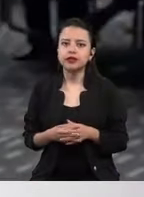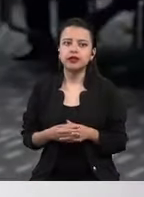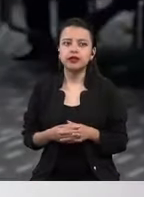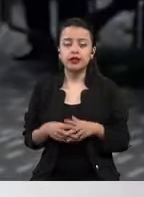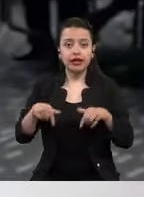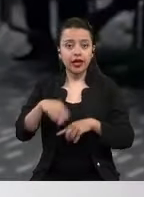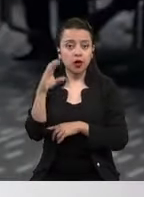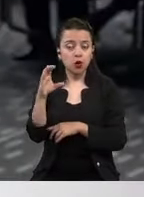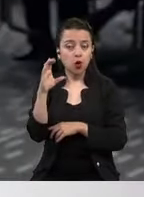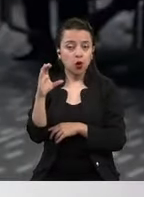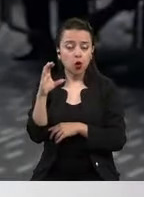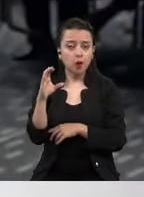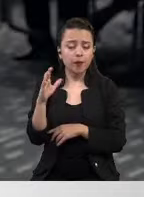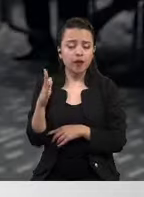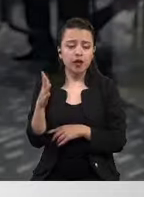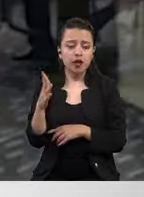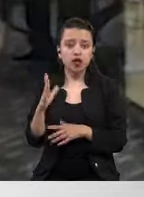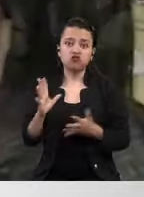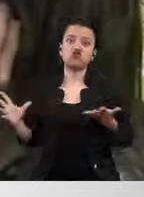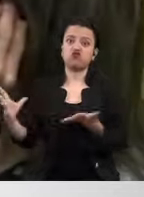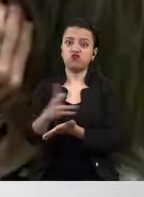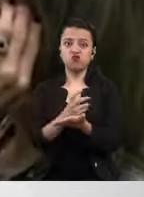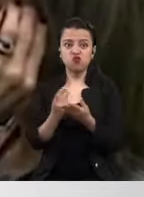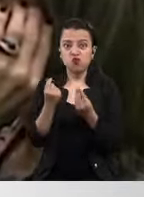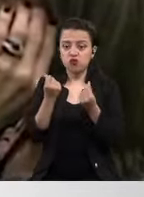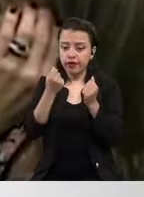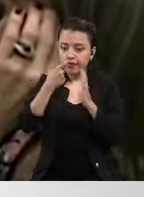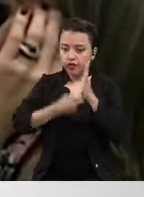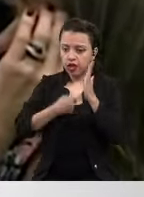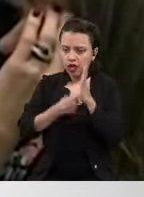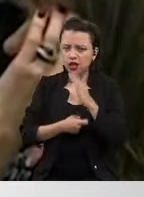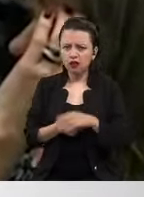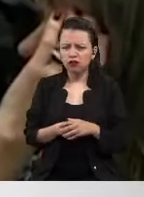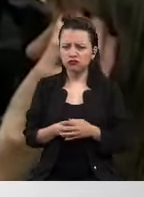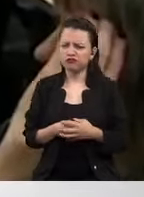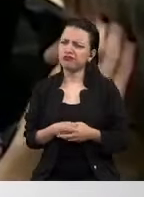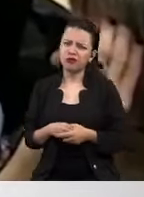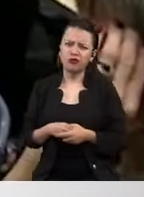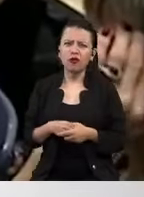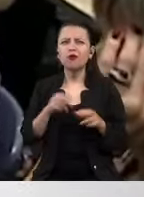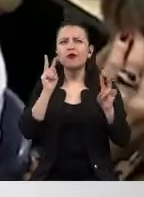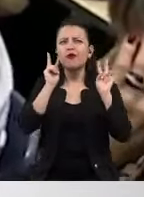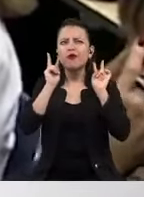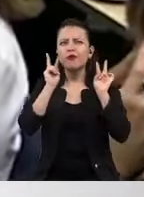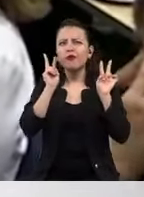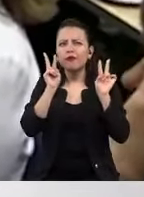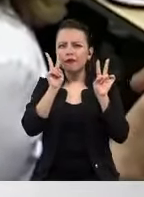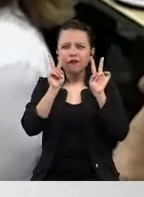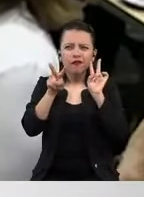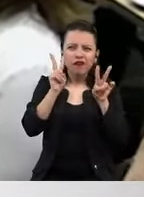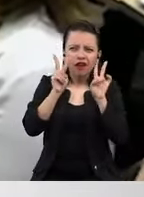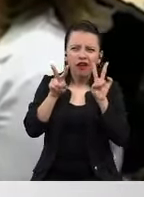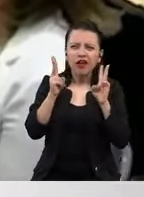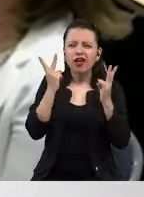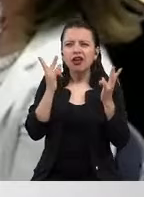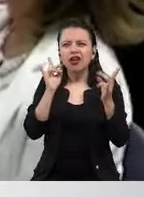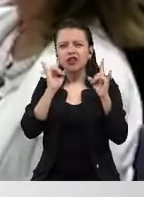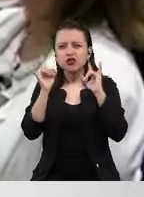Colombia Colombia no es un país que recaude tantos impuestos como se dice cuando uno escucha Generalmente muchos comentarios